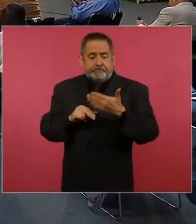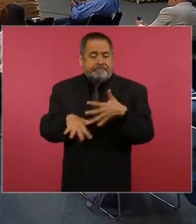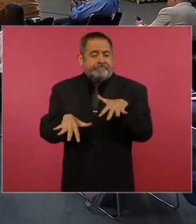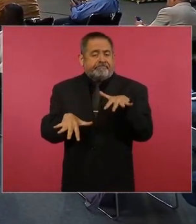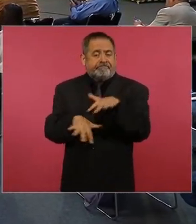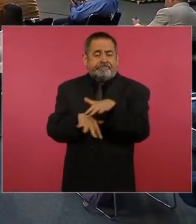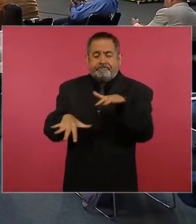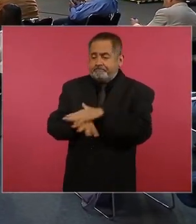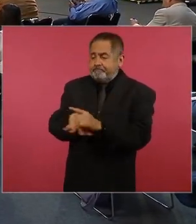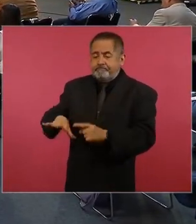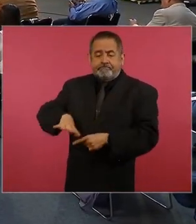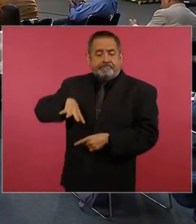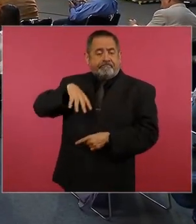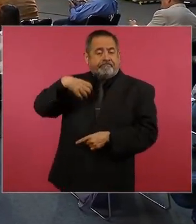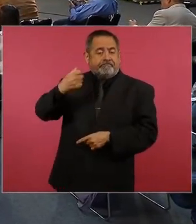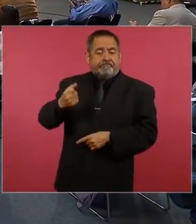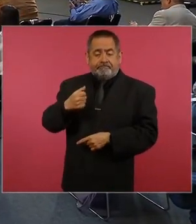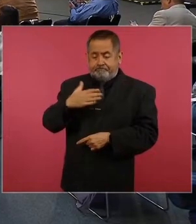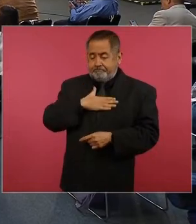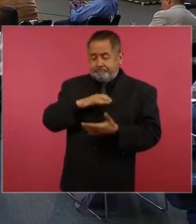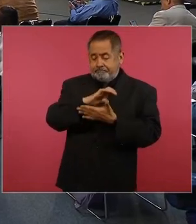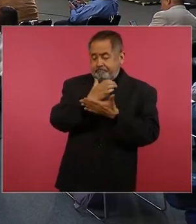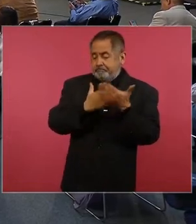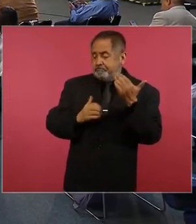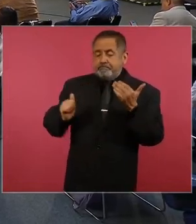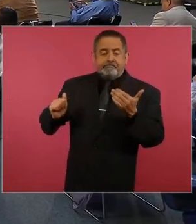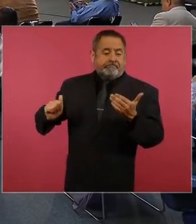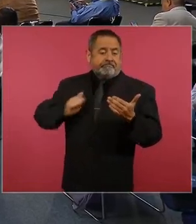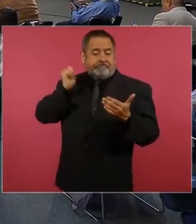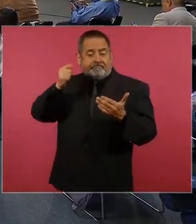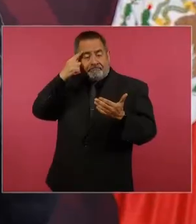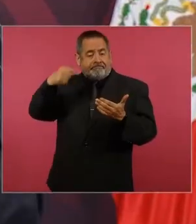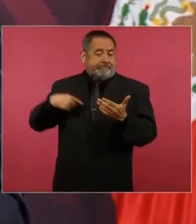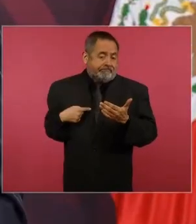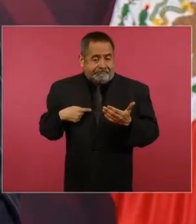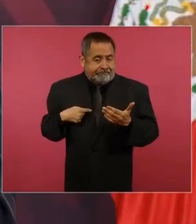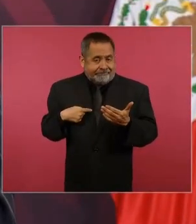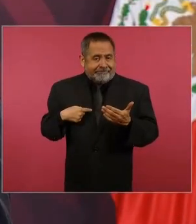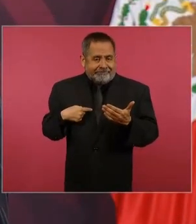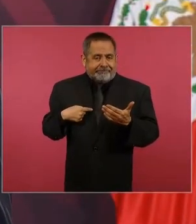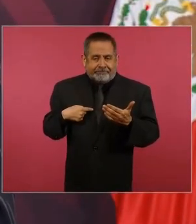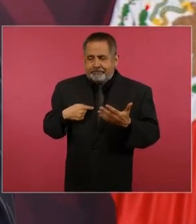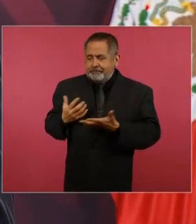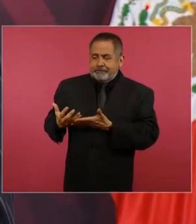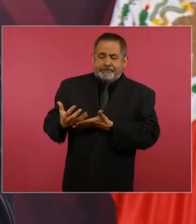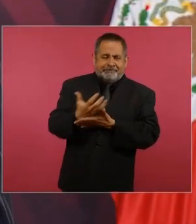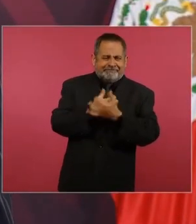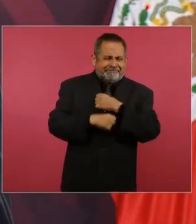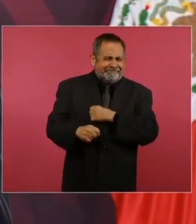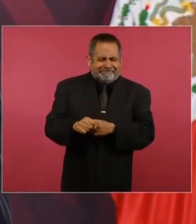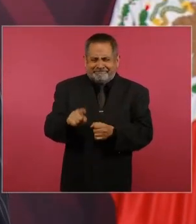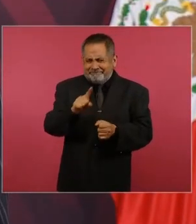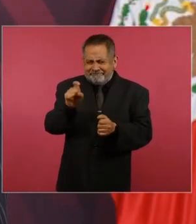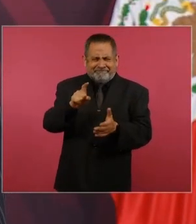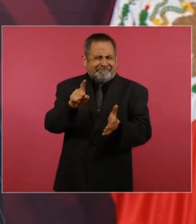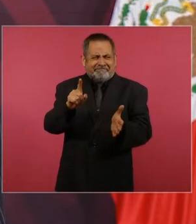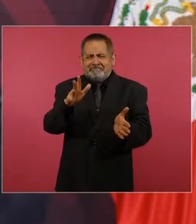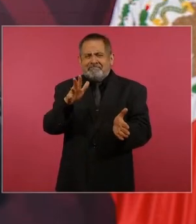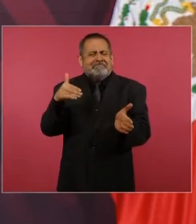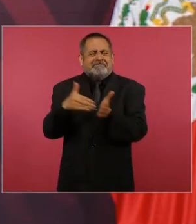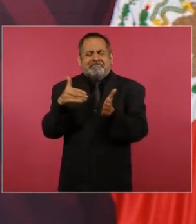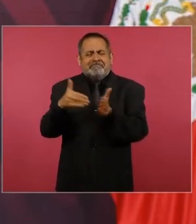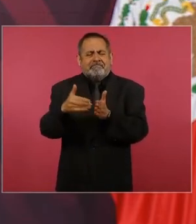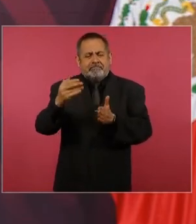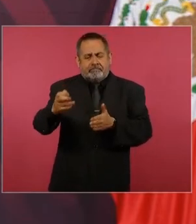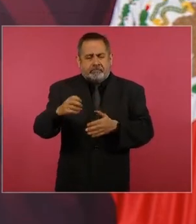leoninos con utilidades de cientos, de miles de millones de pesos.